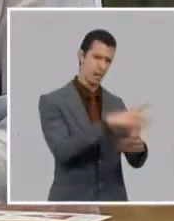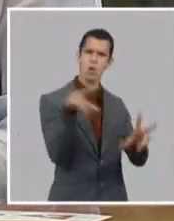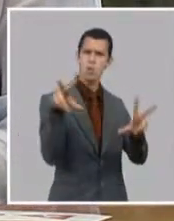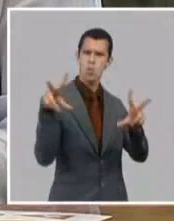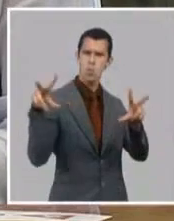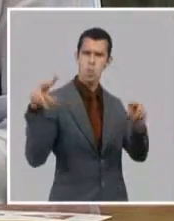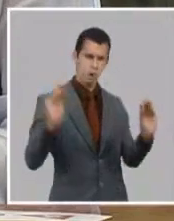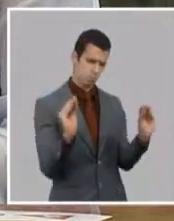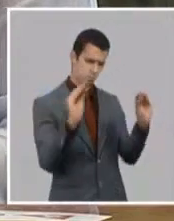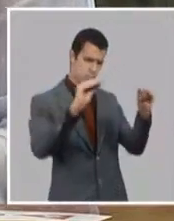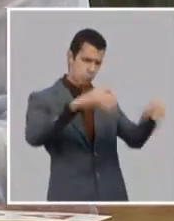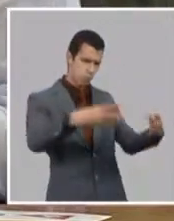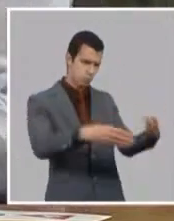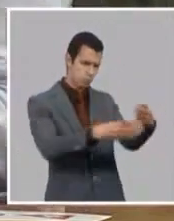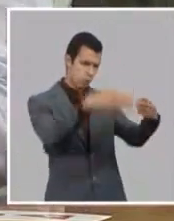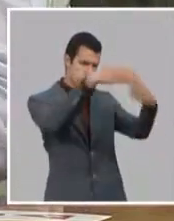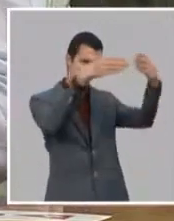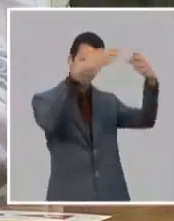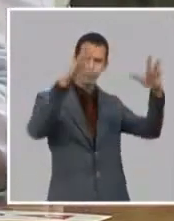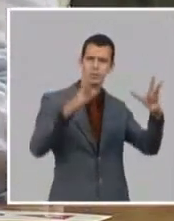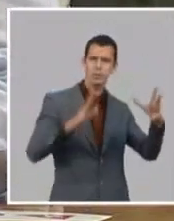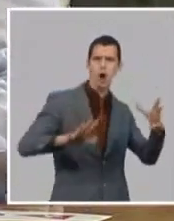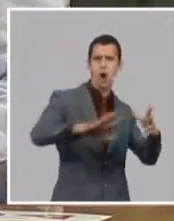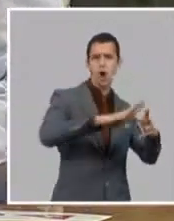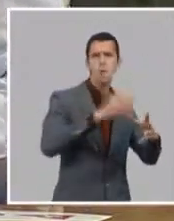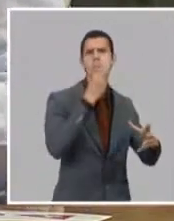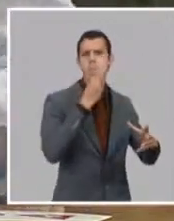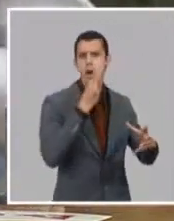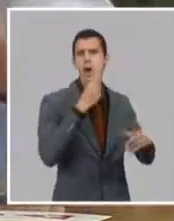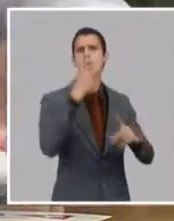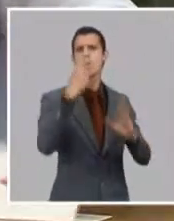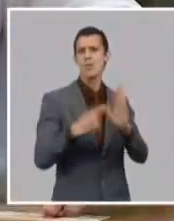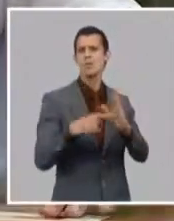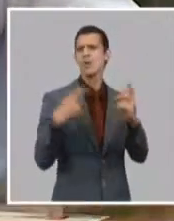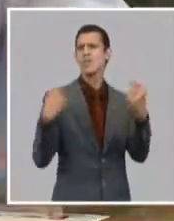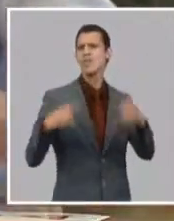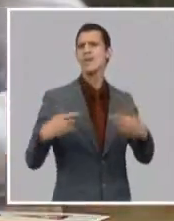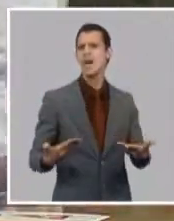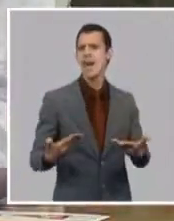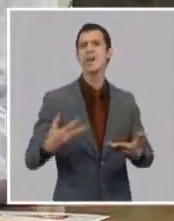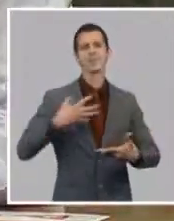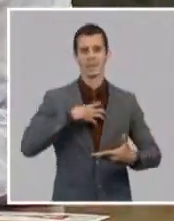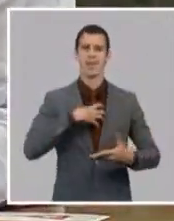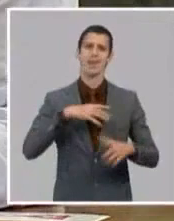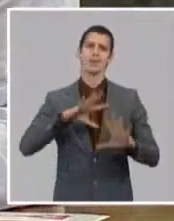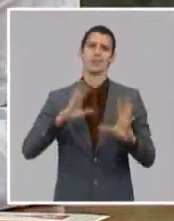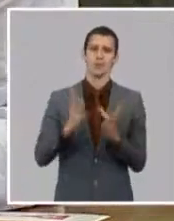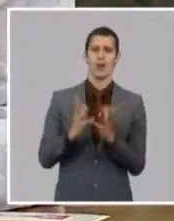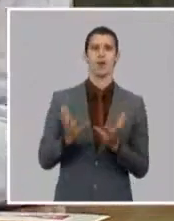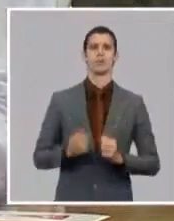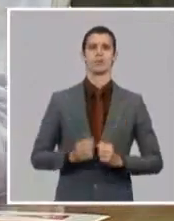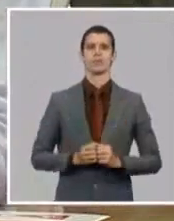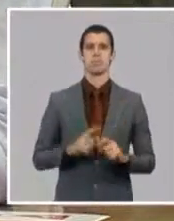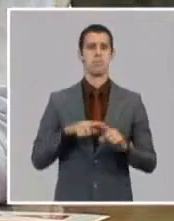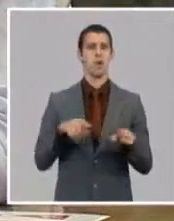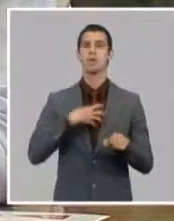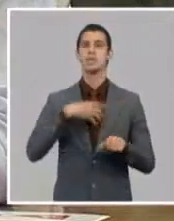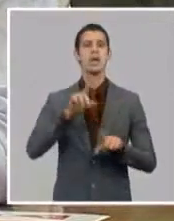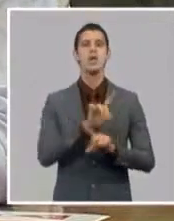de otra manera. Pero estoy hablando de la insatisfacción al evaluar las